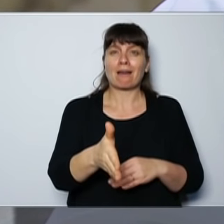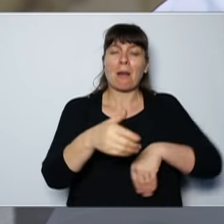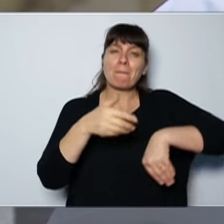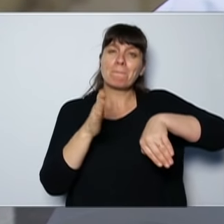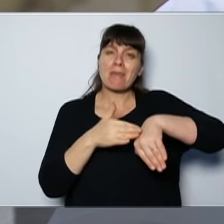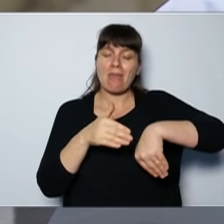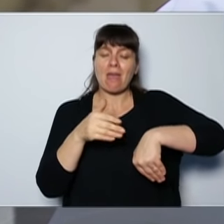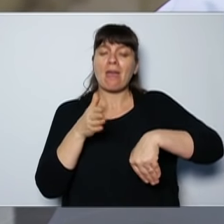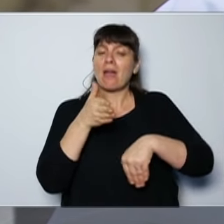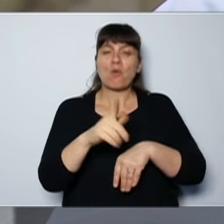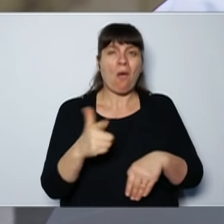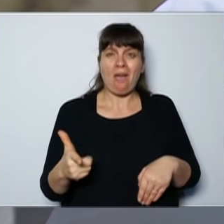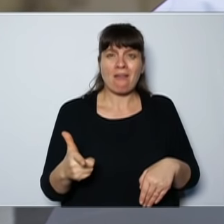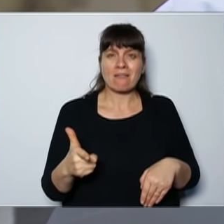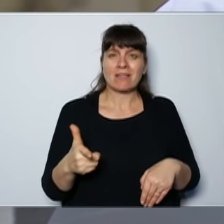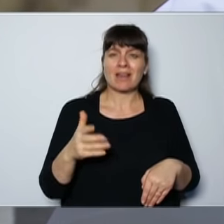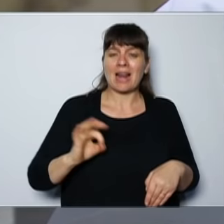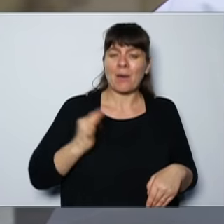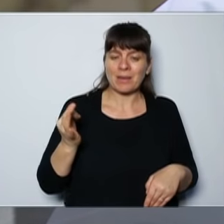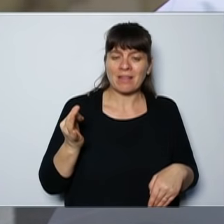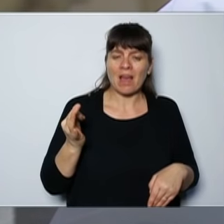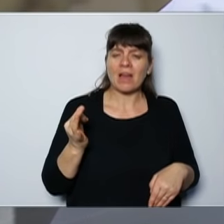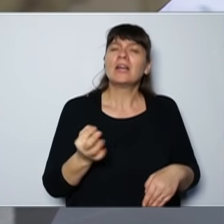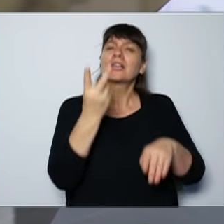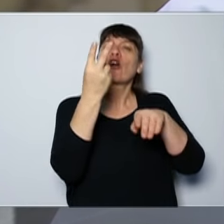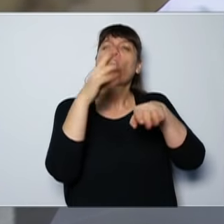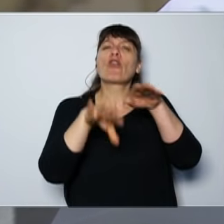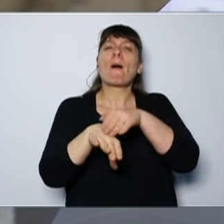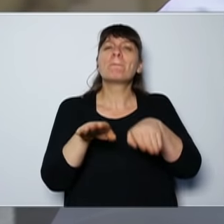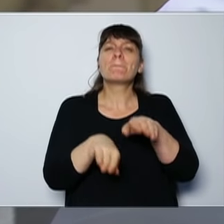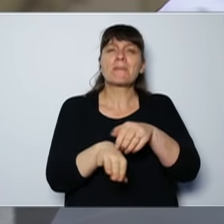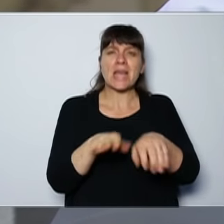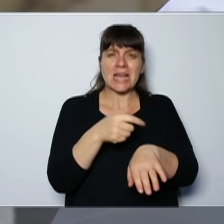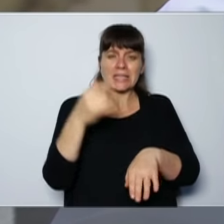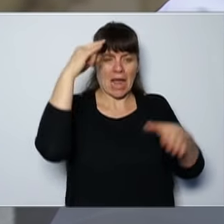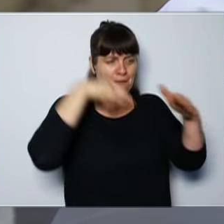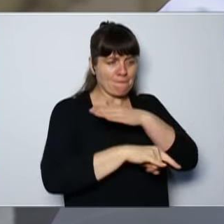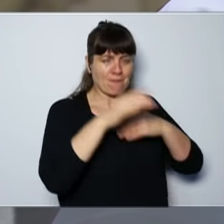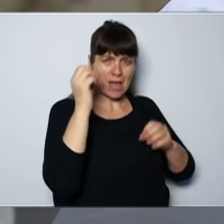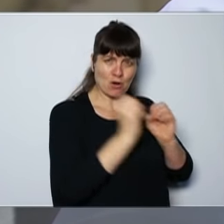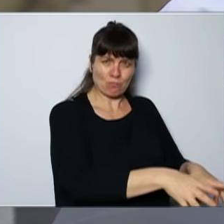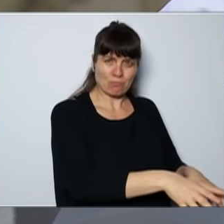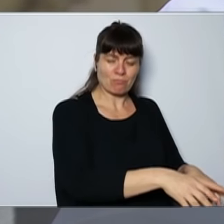lisiado en la vida que ser arrojado con tus dos pies al infierno.